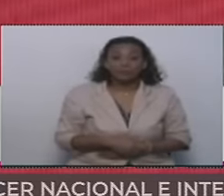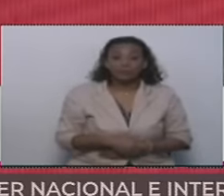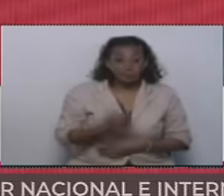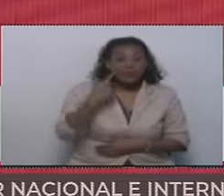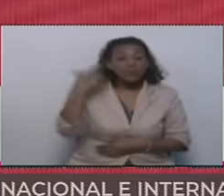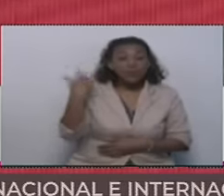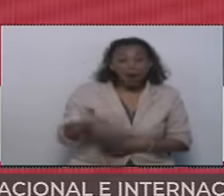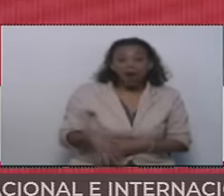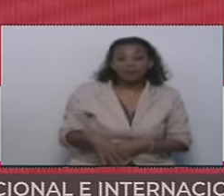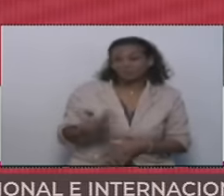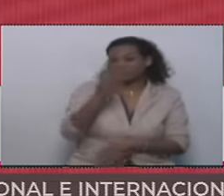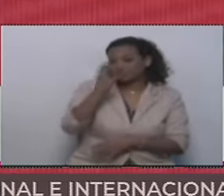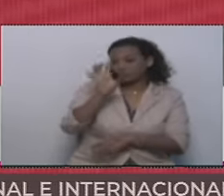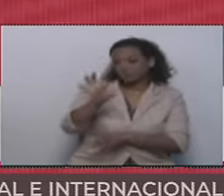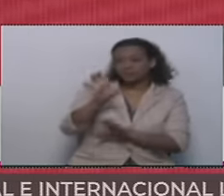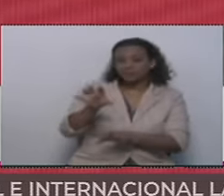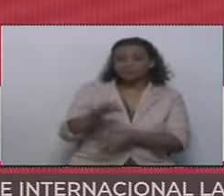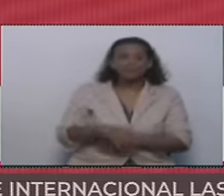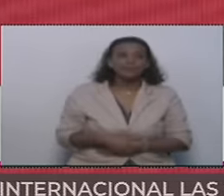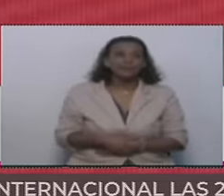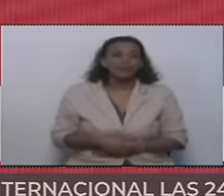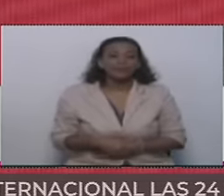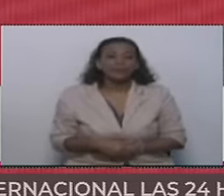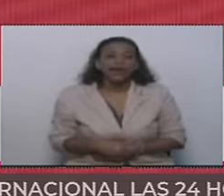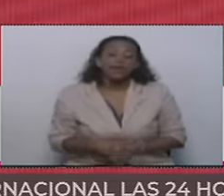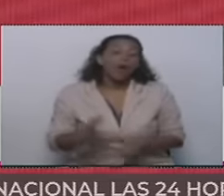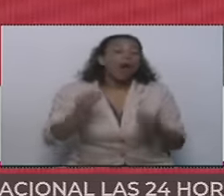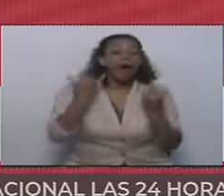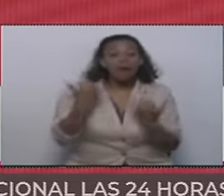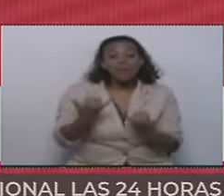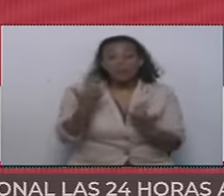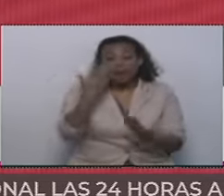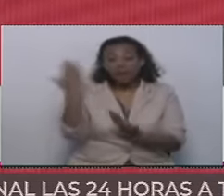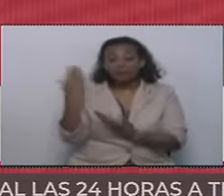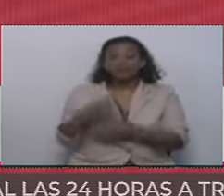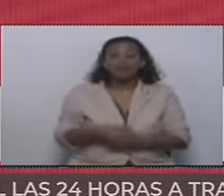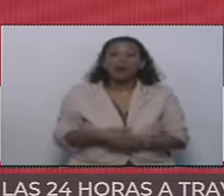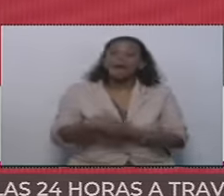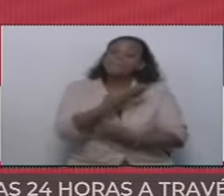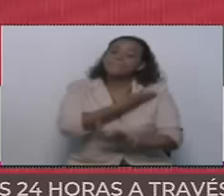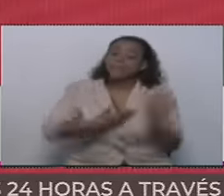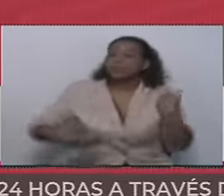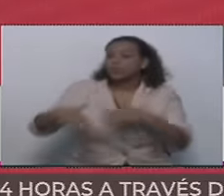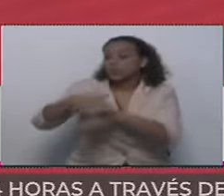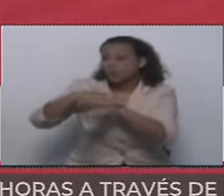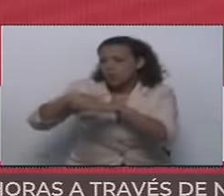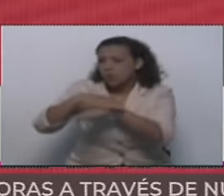Sí, el Ken, sí. Ahora tenemos aquí... Bueno, perdón, presidente,